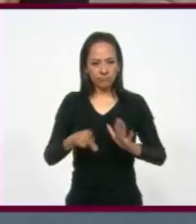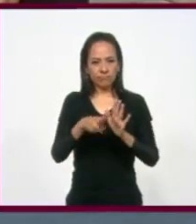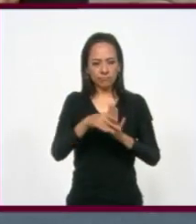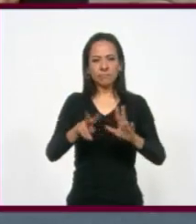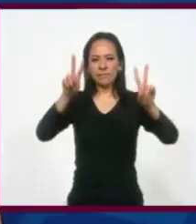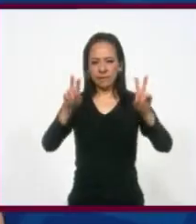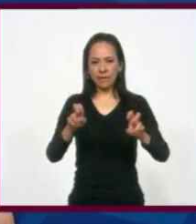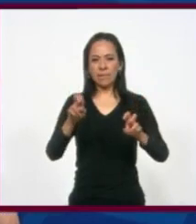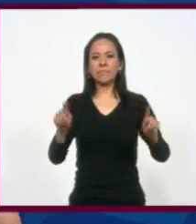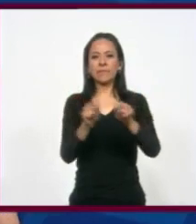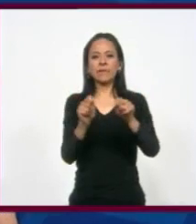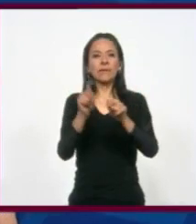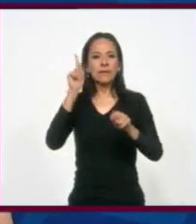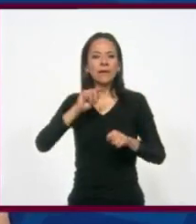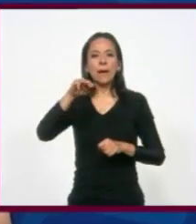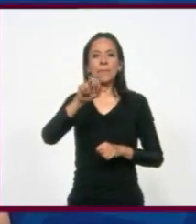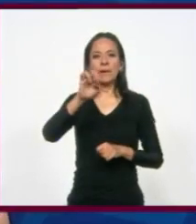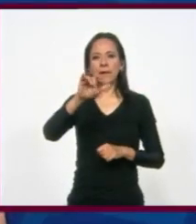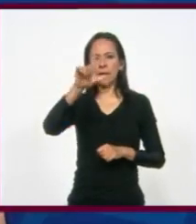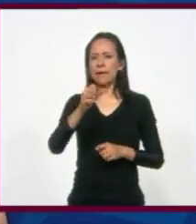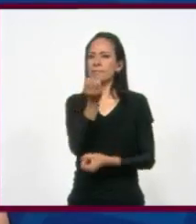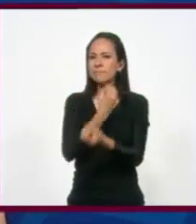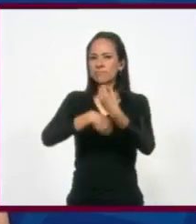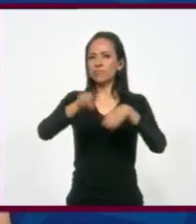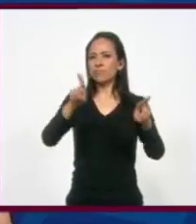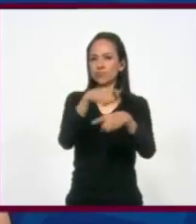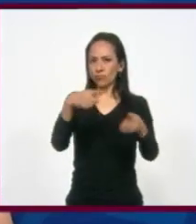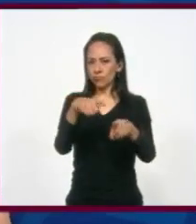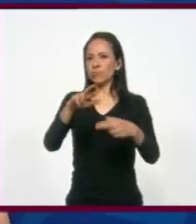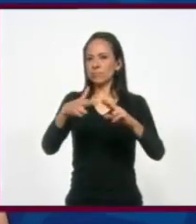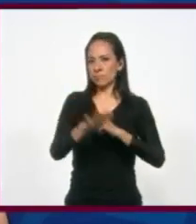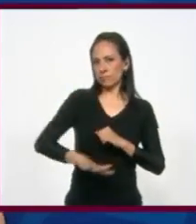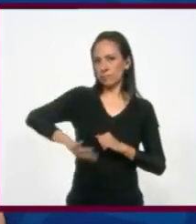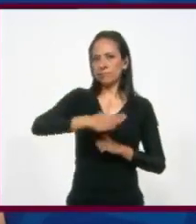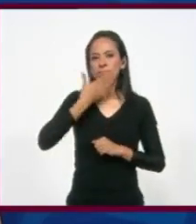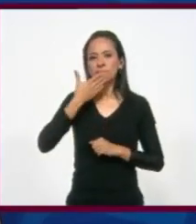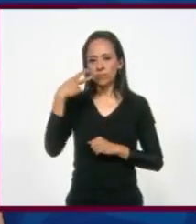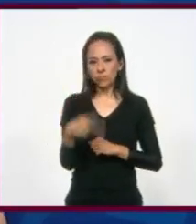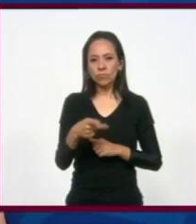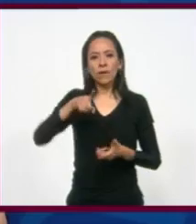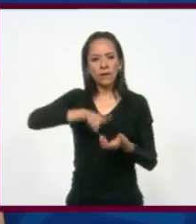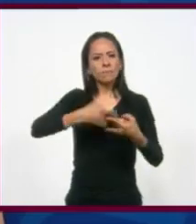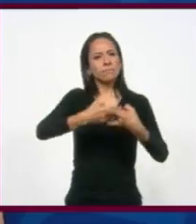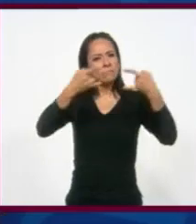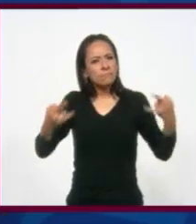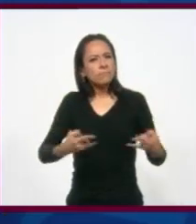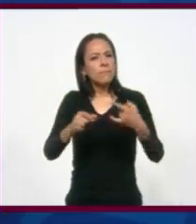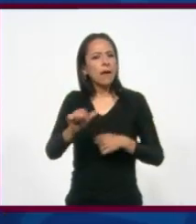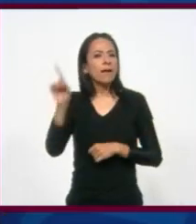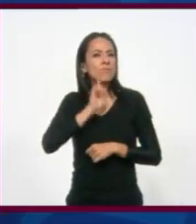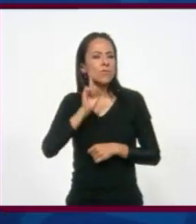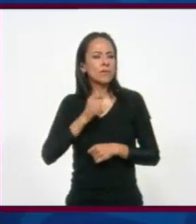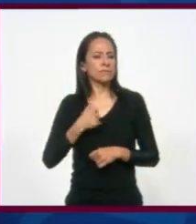Tía Mariela. La Tía Mariela es una obra musical regional y con historias femeninas, porque yo creo que la